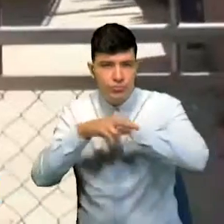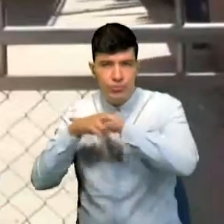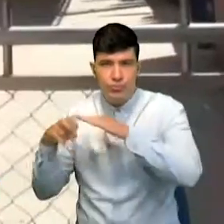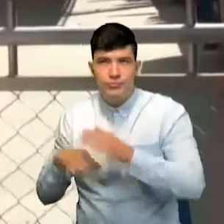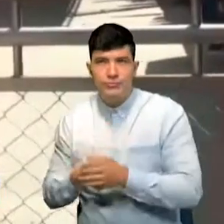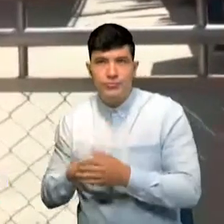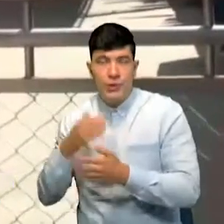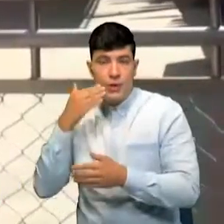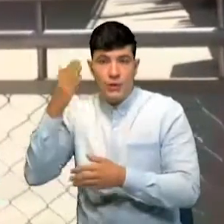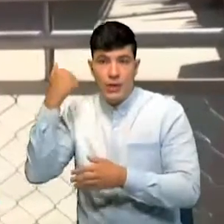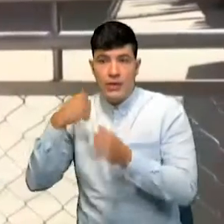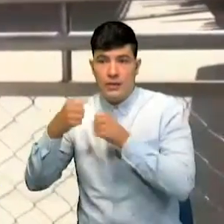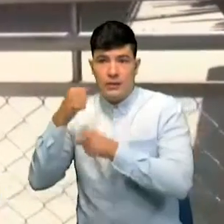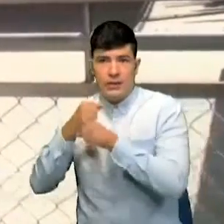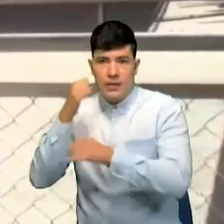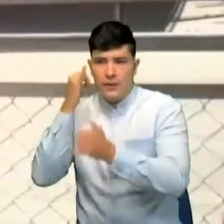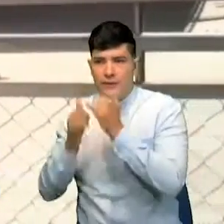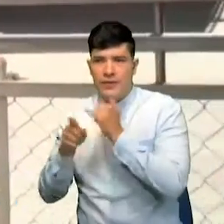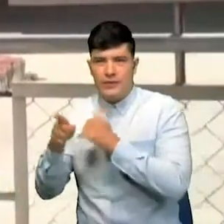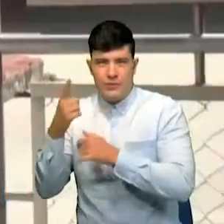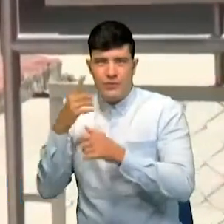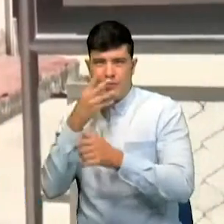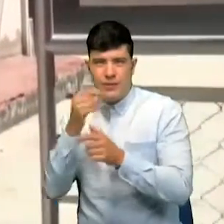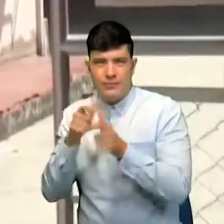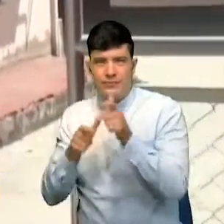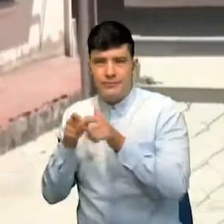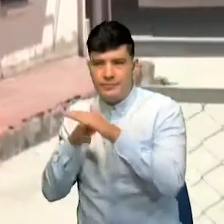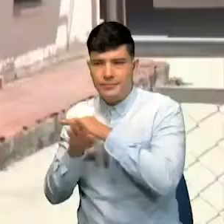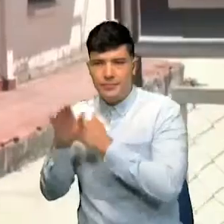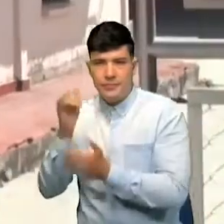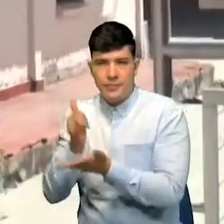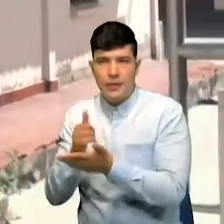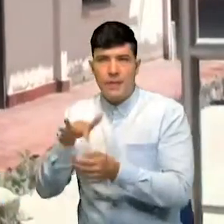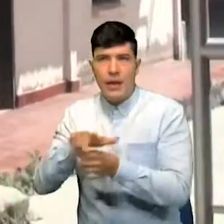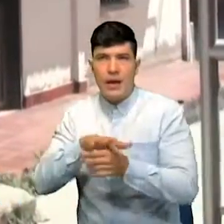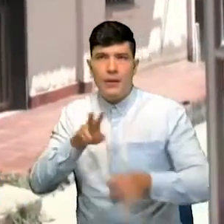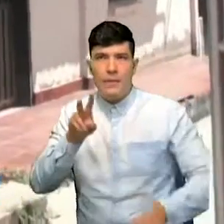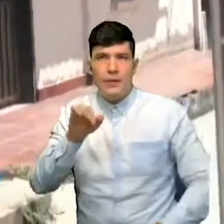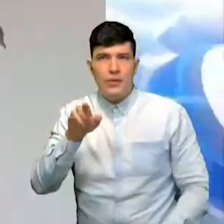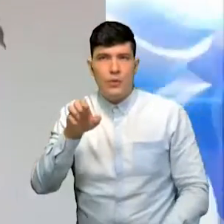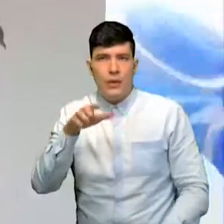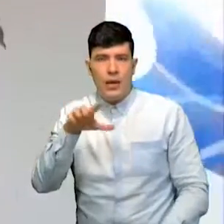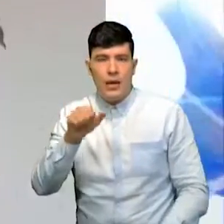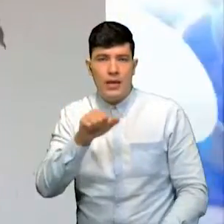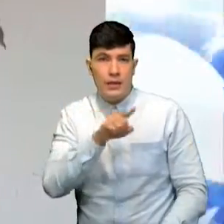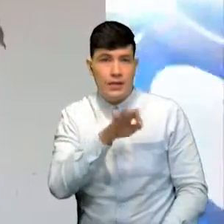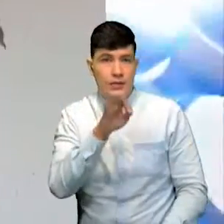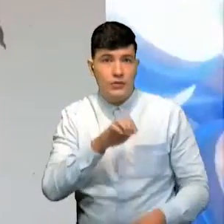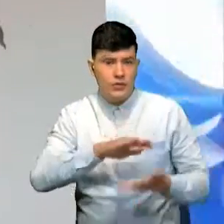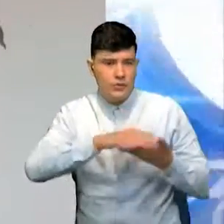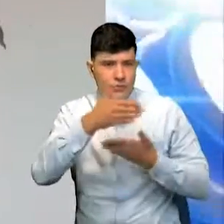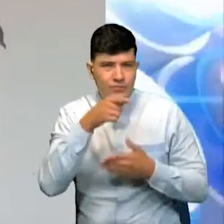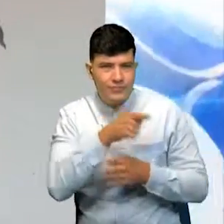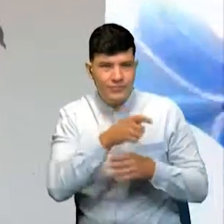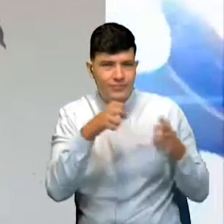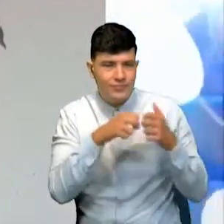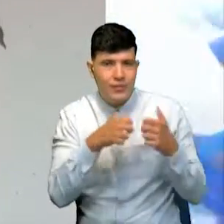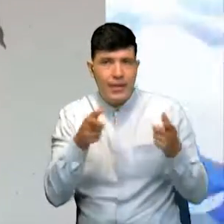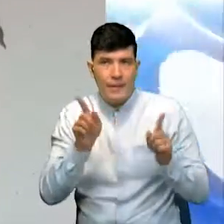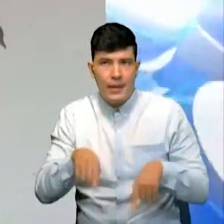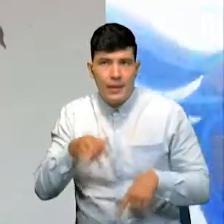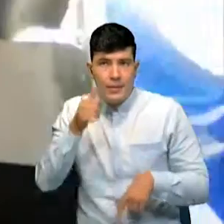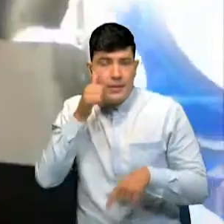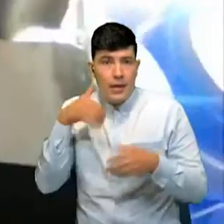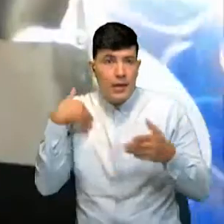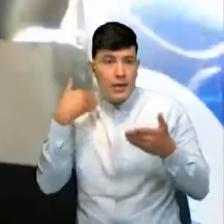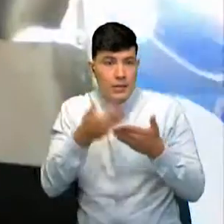a finales del año anterior los delincuentes ingresaron a este salón comunal del barrio la piñuela y se llevaron los 18 computadores estabilizadores y cámaras del lugar sin